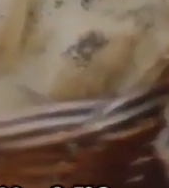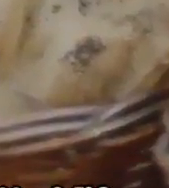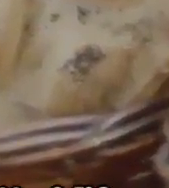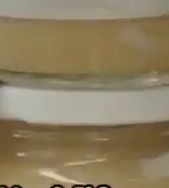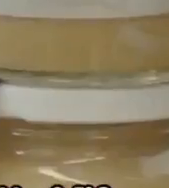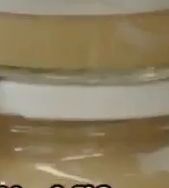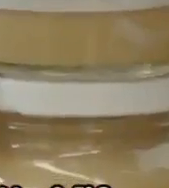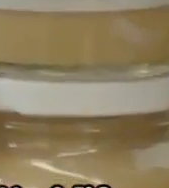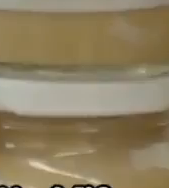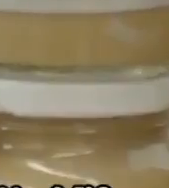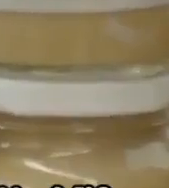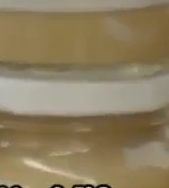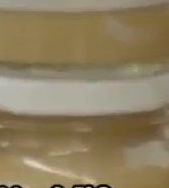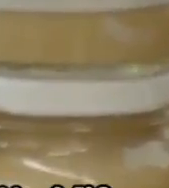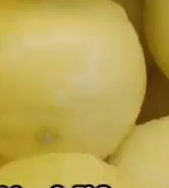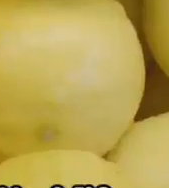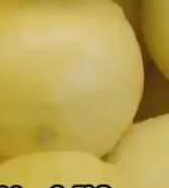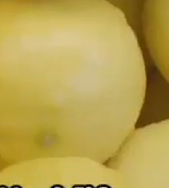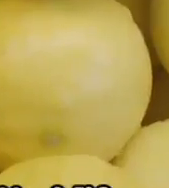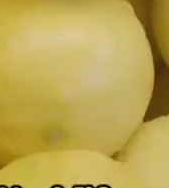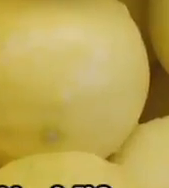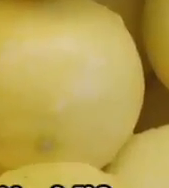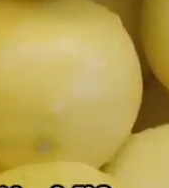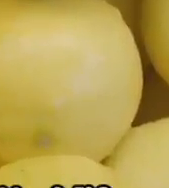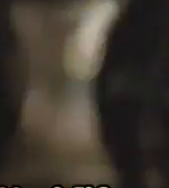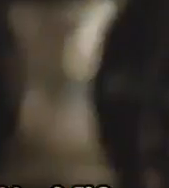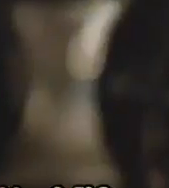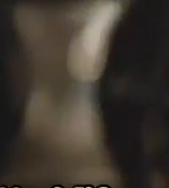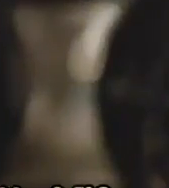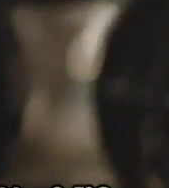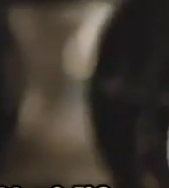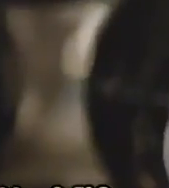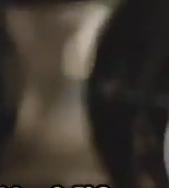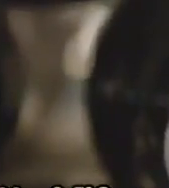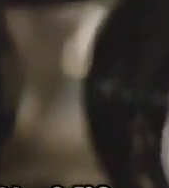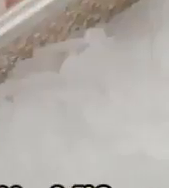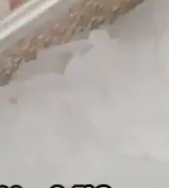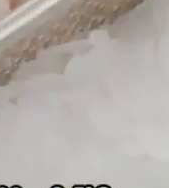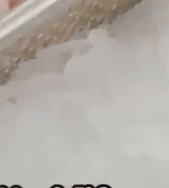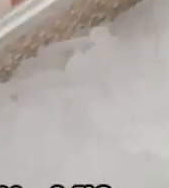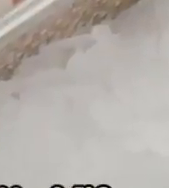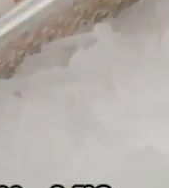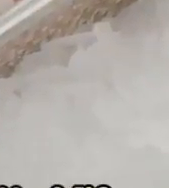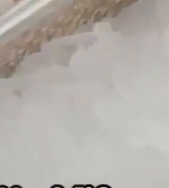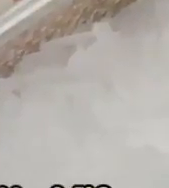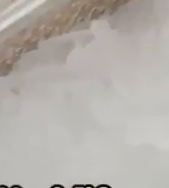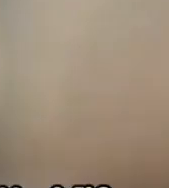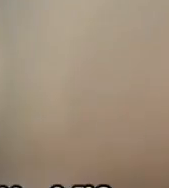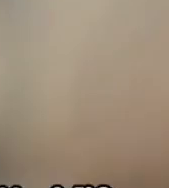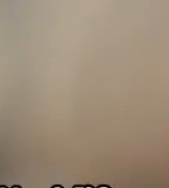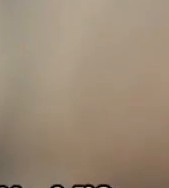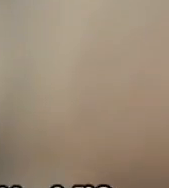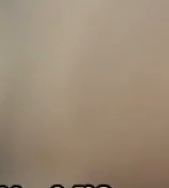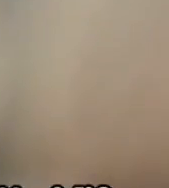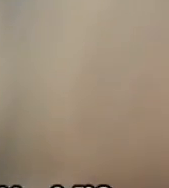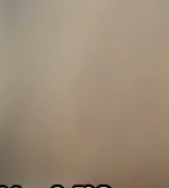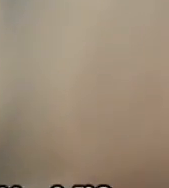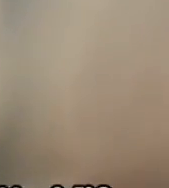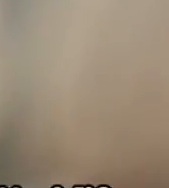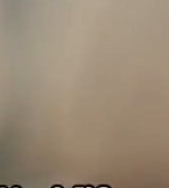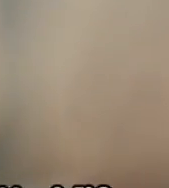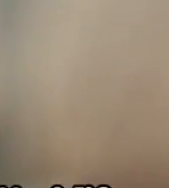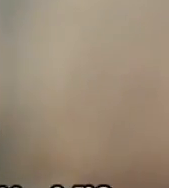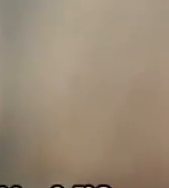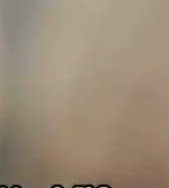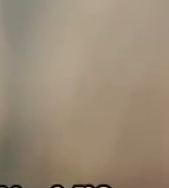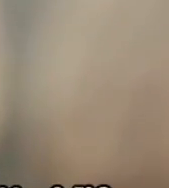Este miércoles, en Jumbo, aprovecha peceto o colita de cuadril al kilo a 179 pesos y bondiola, solomillo o carré de cerdo a